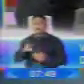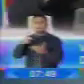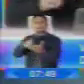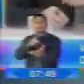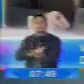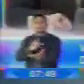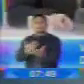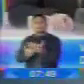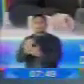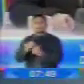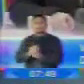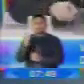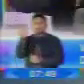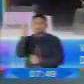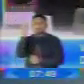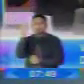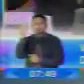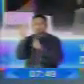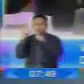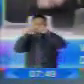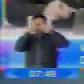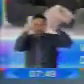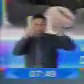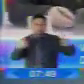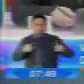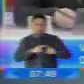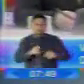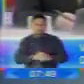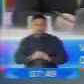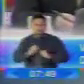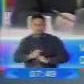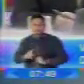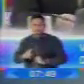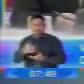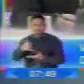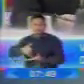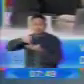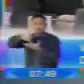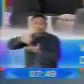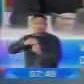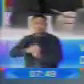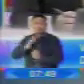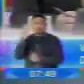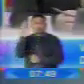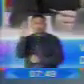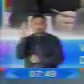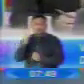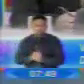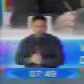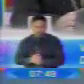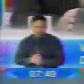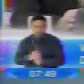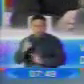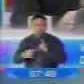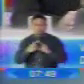que se llama El Espejo y la Ventana, en marco justamente al premio Eugenio, el Premio Nacional Eugenio Espejo. ¿Cuándo y